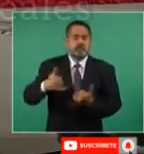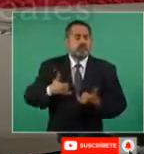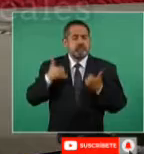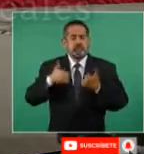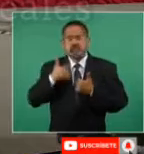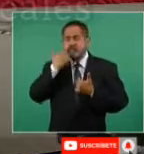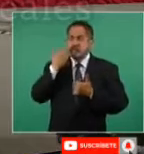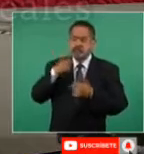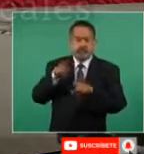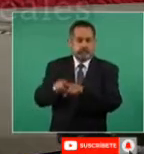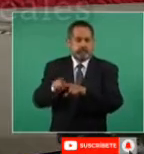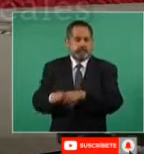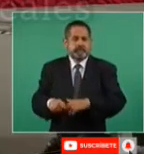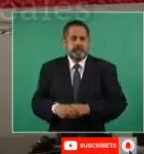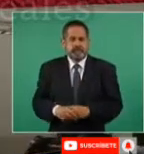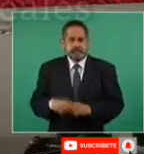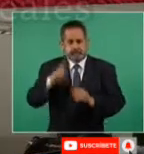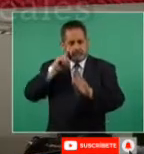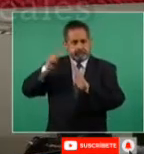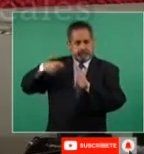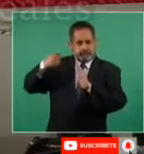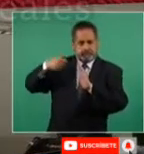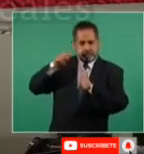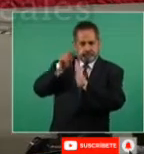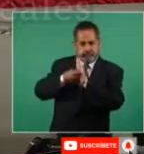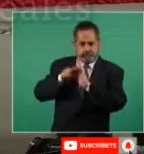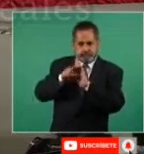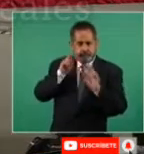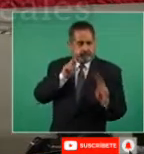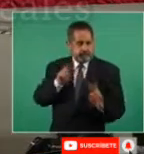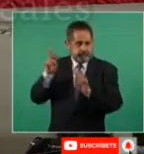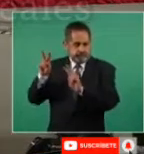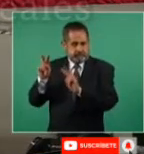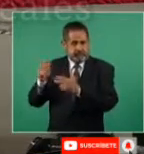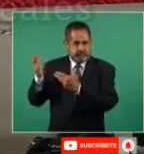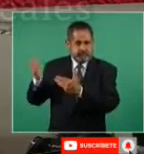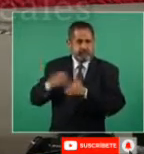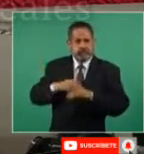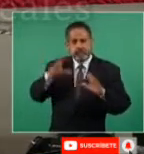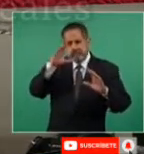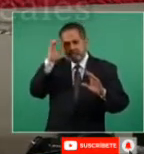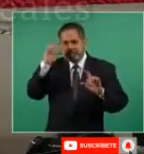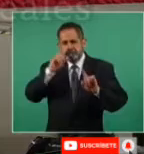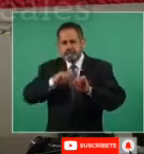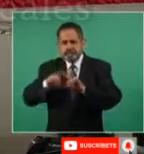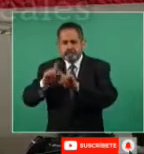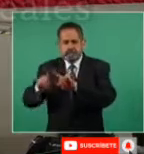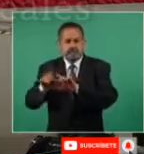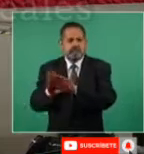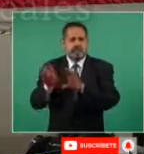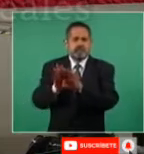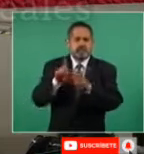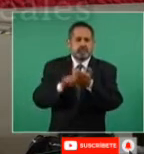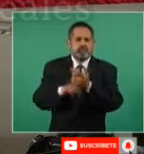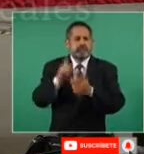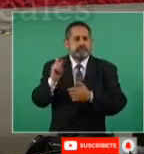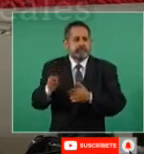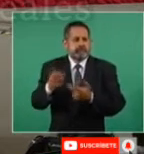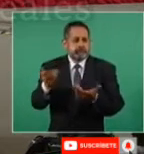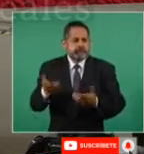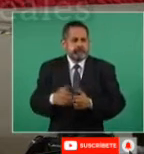posteriormente tenemos un video que es el que vamos a mostrar. Estas son fotografías, esas son de la